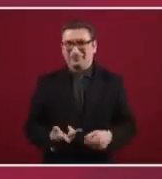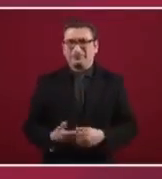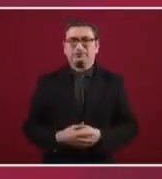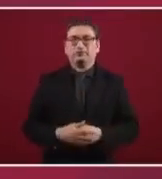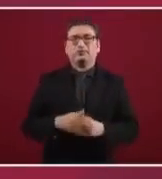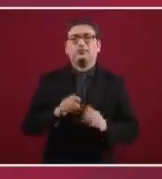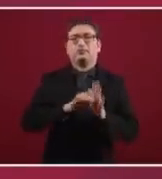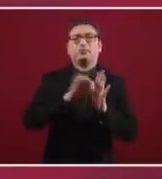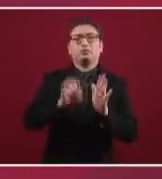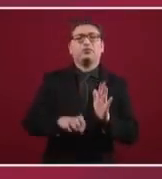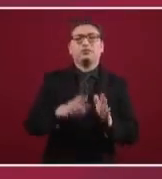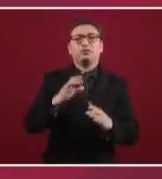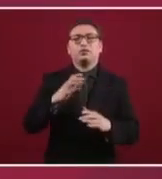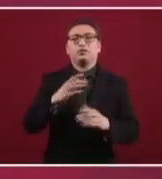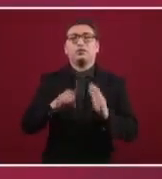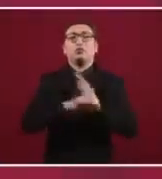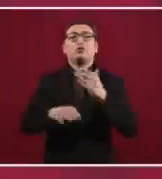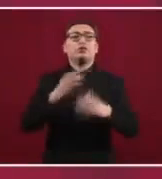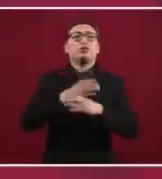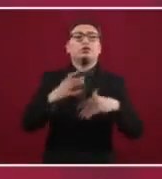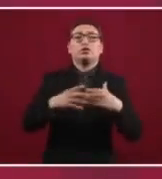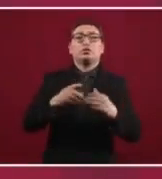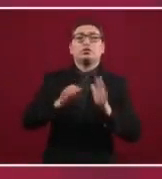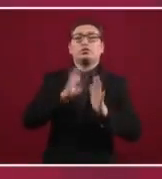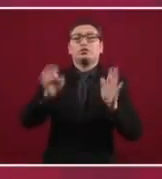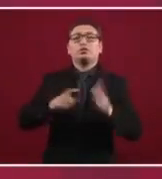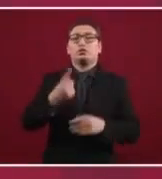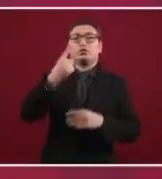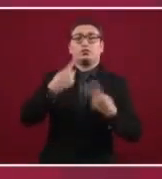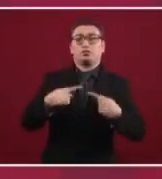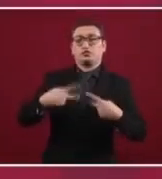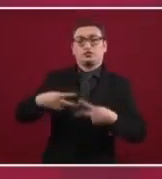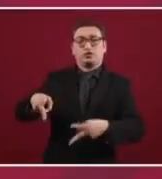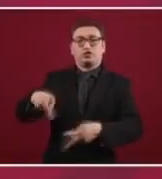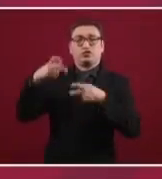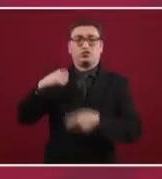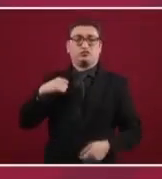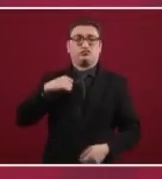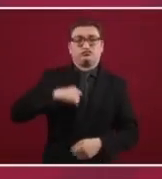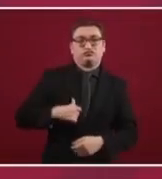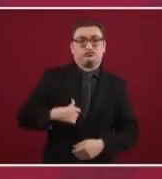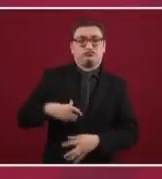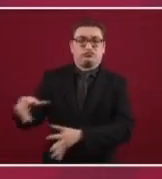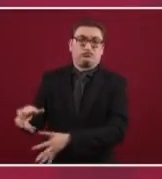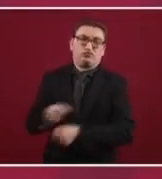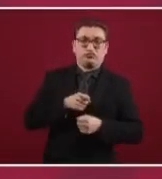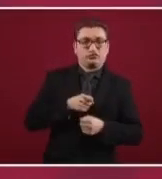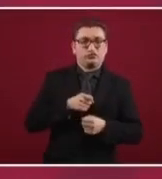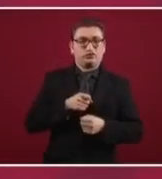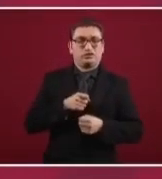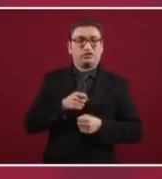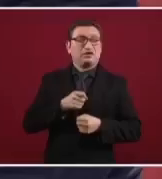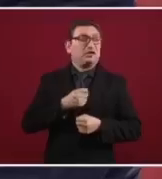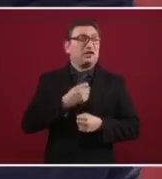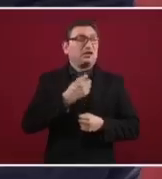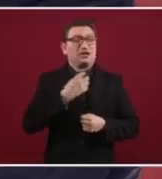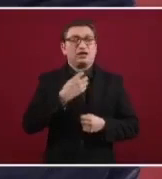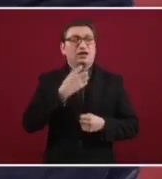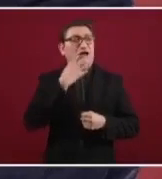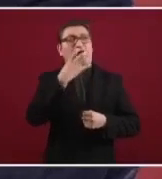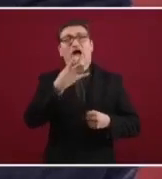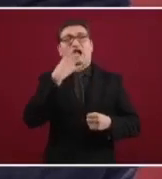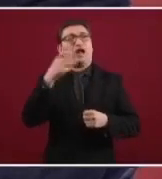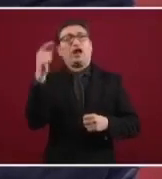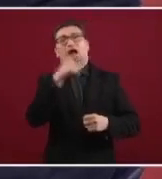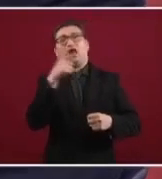Es como el que le arrebata la bolsa a alguien y empieza a gritar: a ladrón,